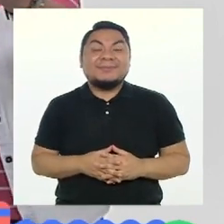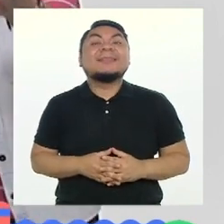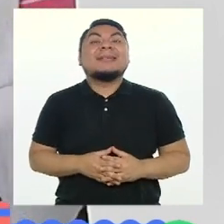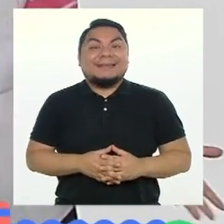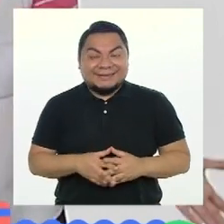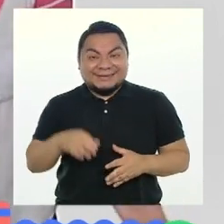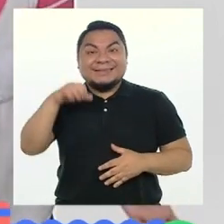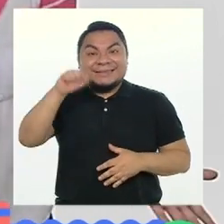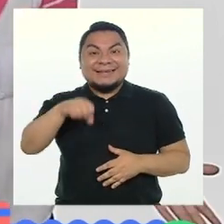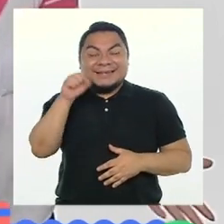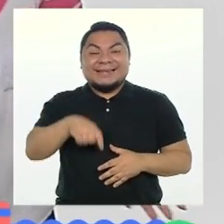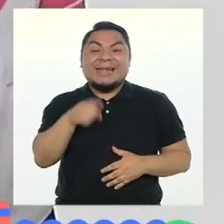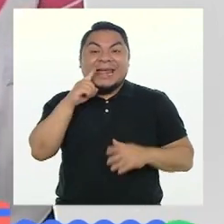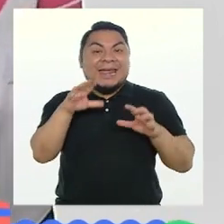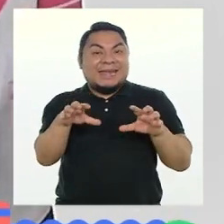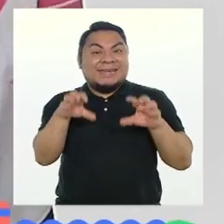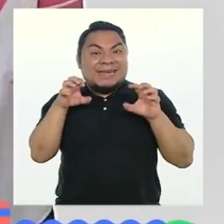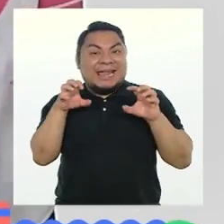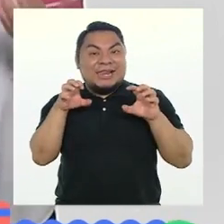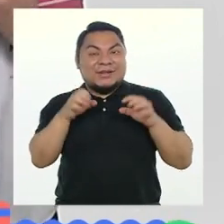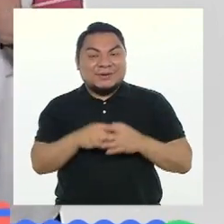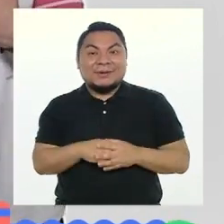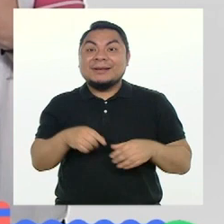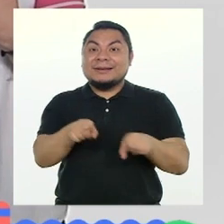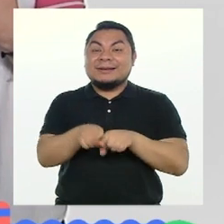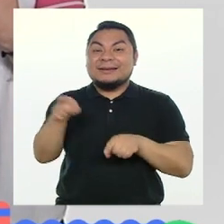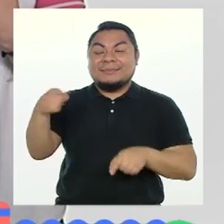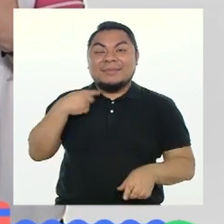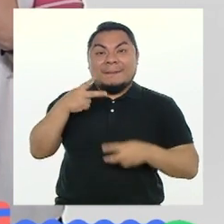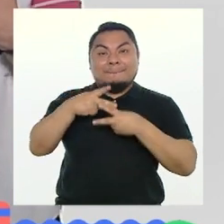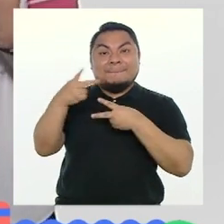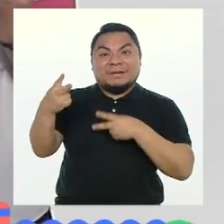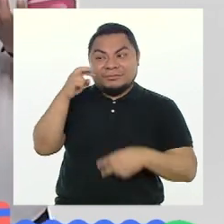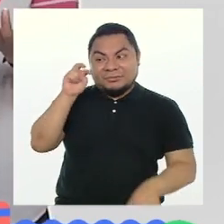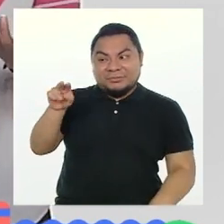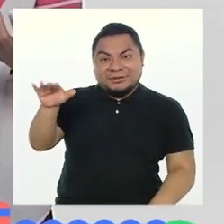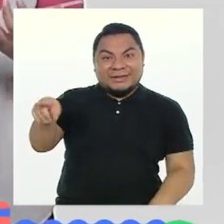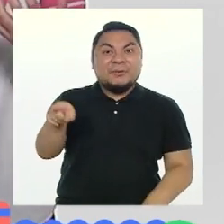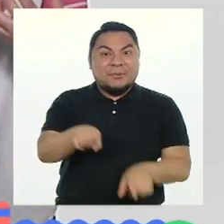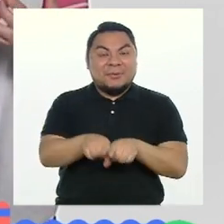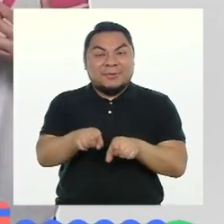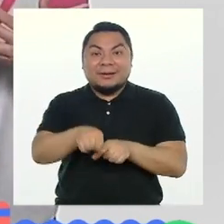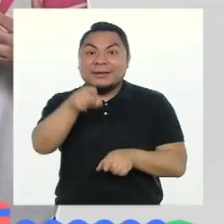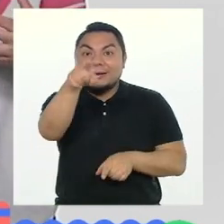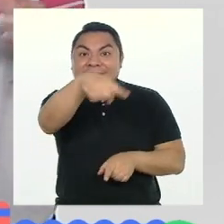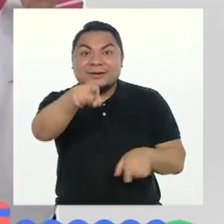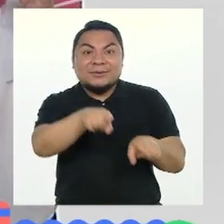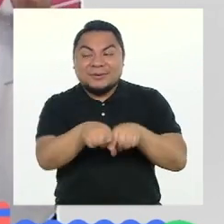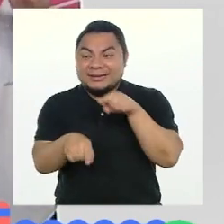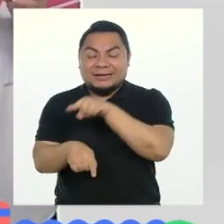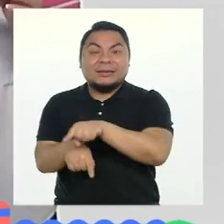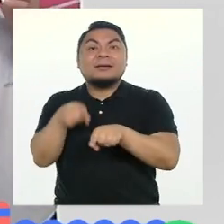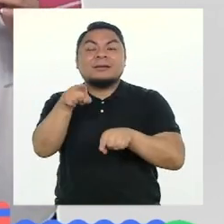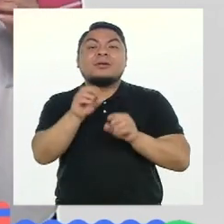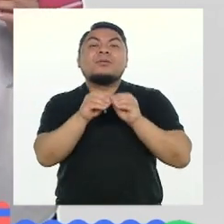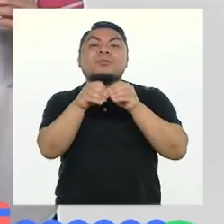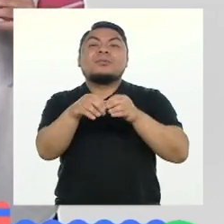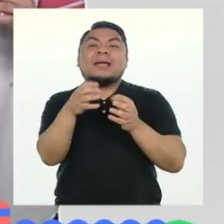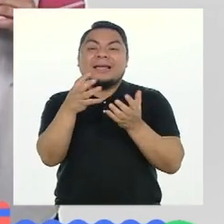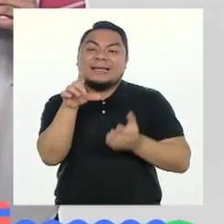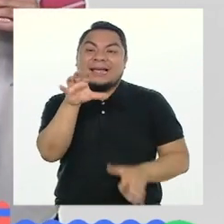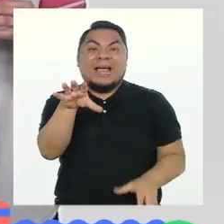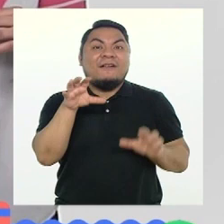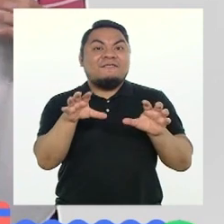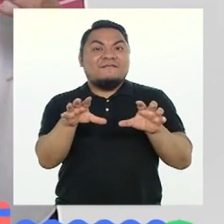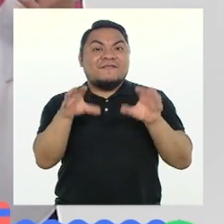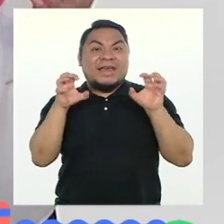¡Sí! ¡El hielo! Como lo que hizo mi pequeña vecina. Ustedes, al igual que ella, han colocado un hielo